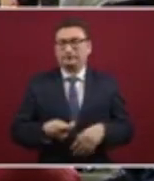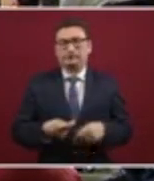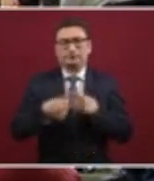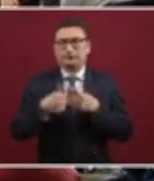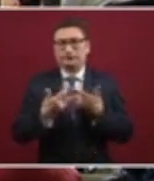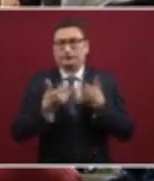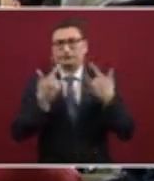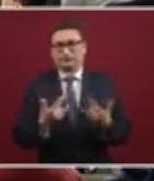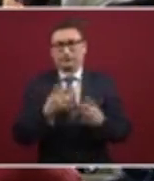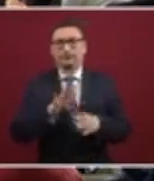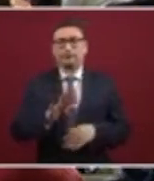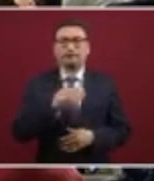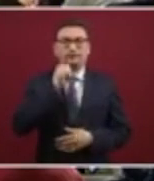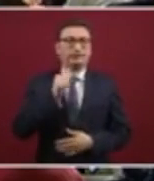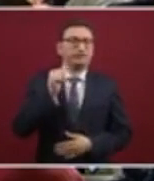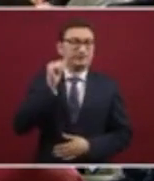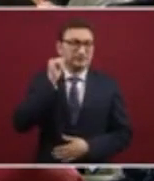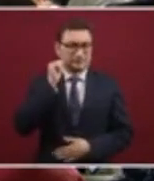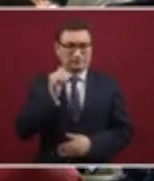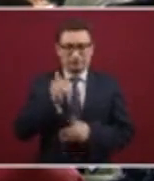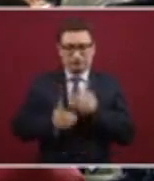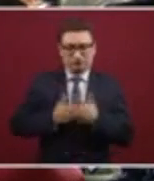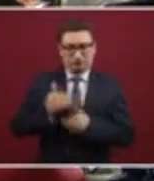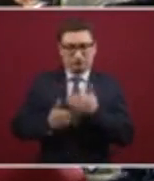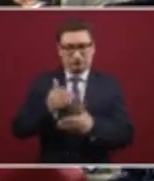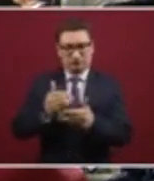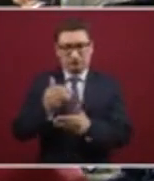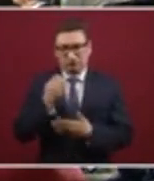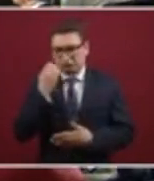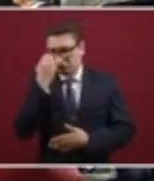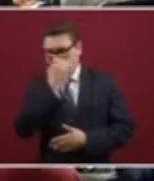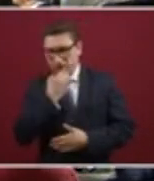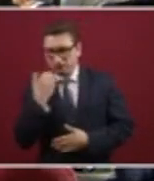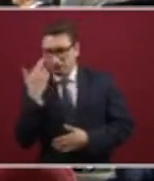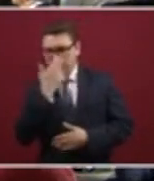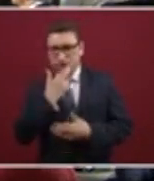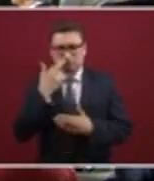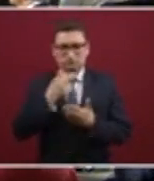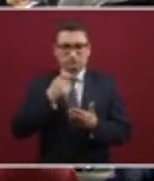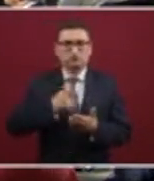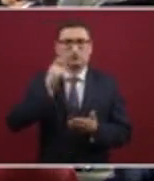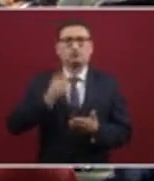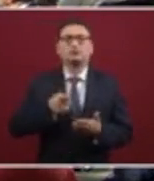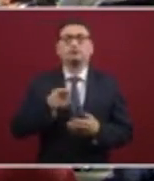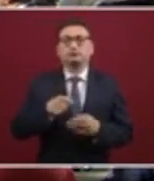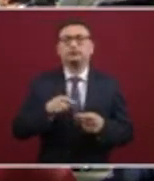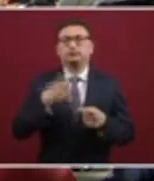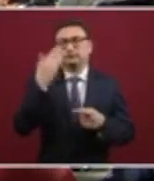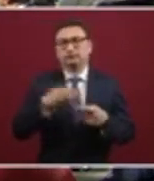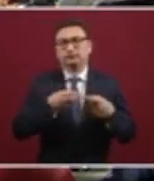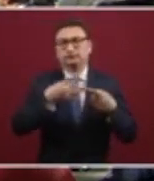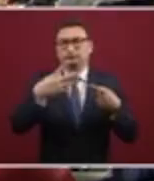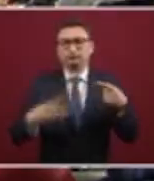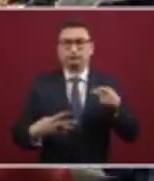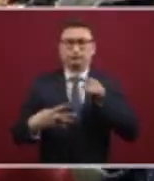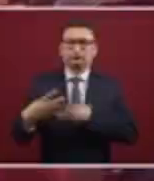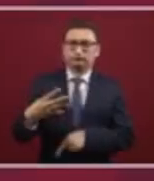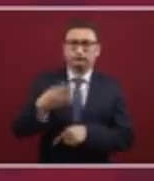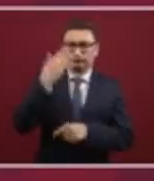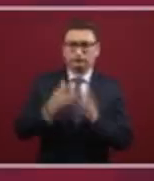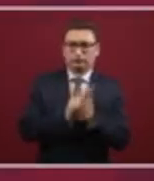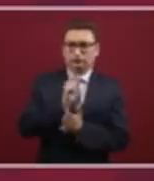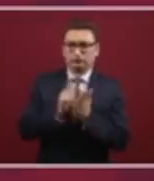Y el día de ayer se terminó el proceso de aprobación de las reformas a las